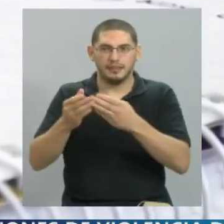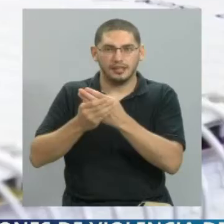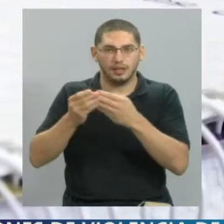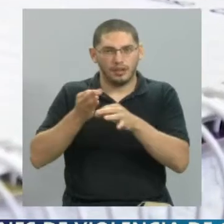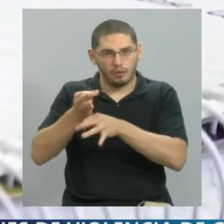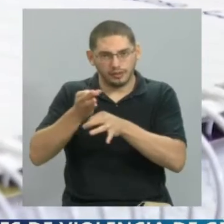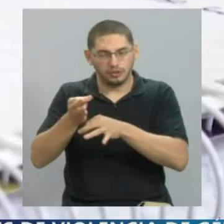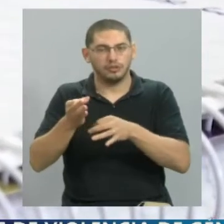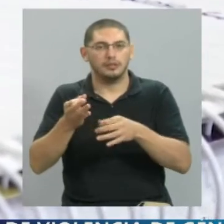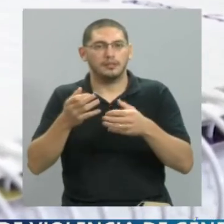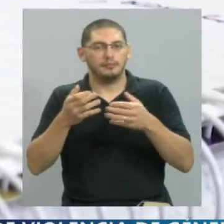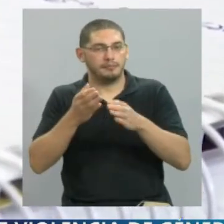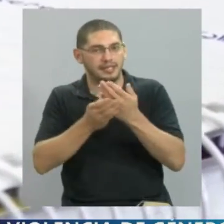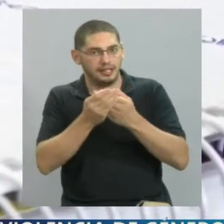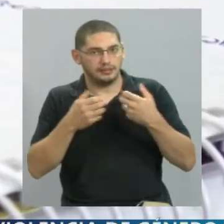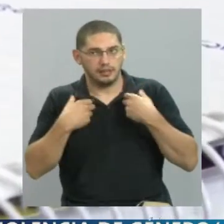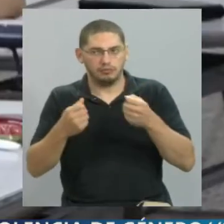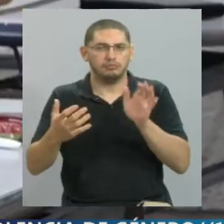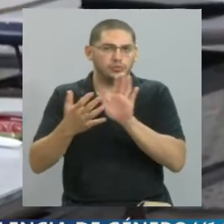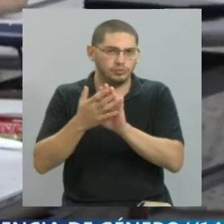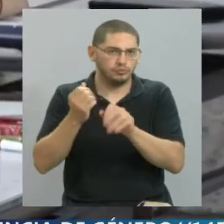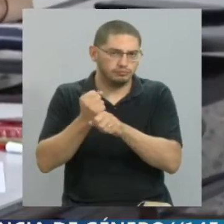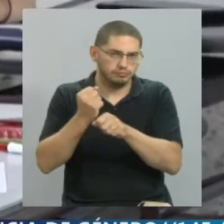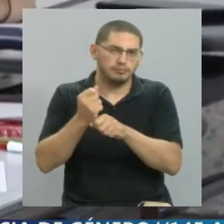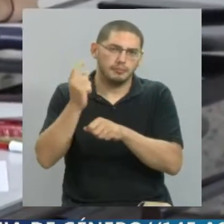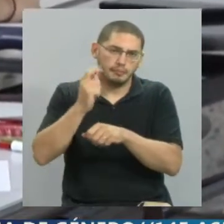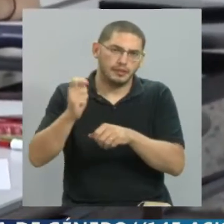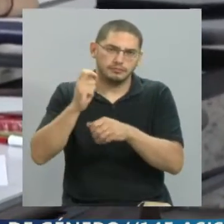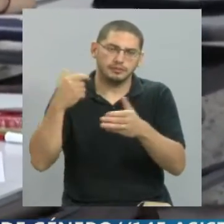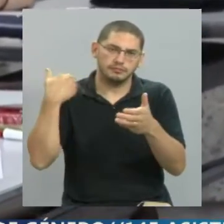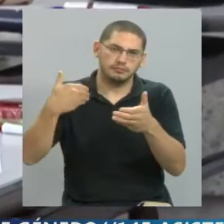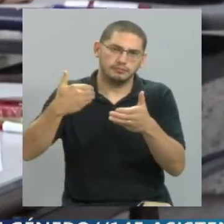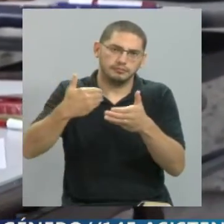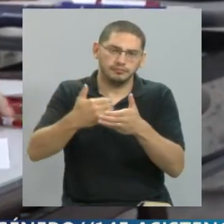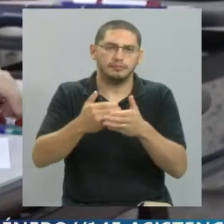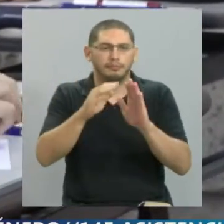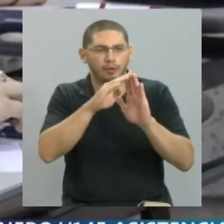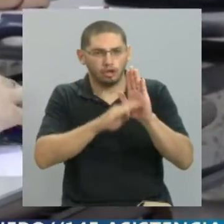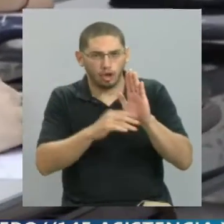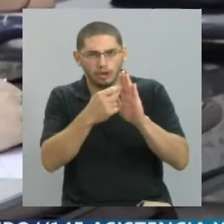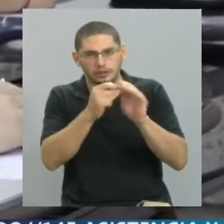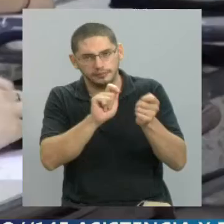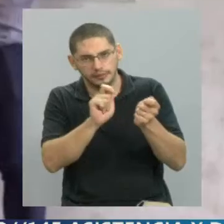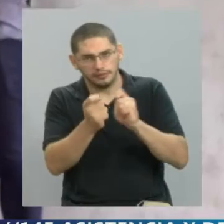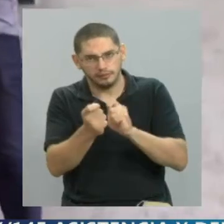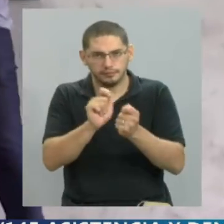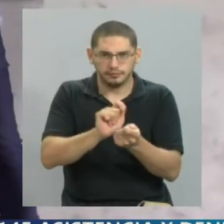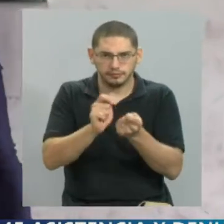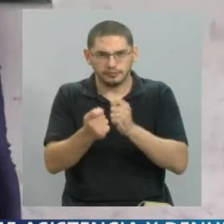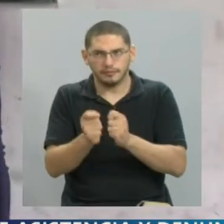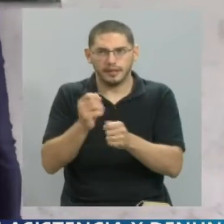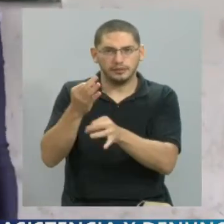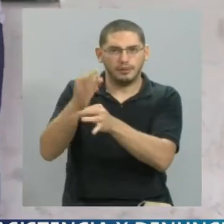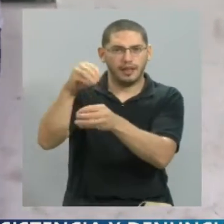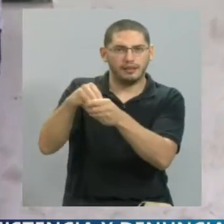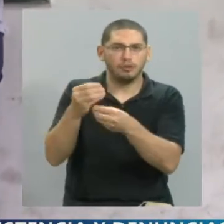Nación desde hace unos cuantos meses, fijando todos estos protocolos y todas estas formas de manejarse en el